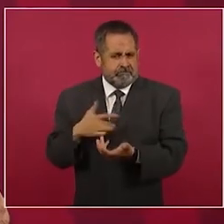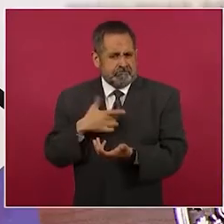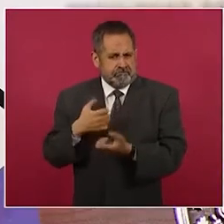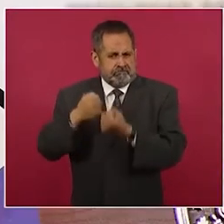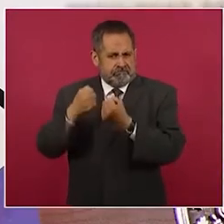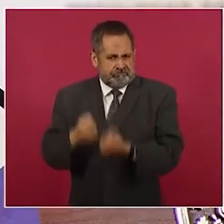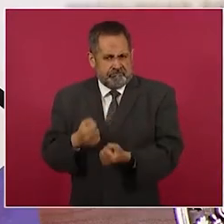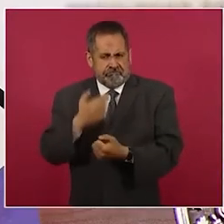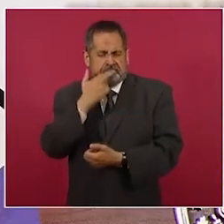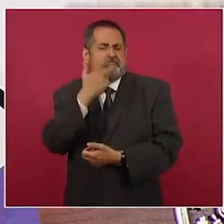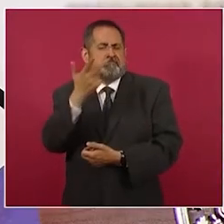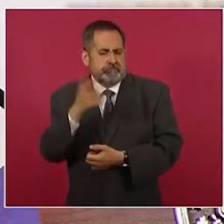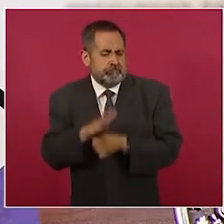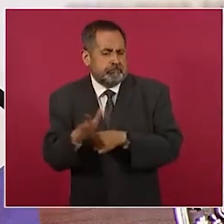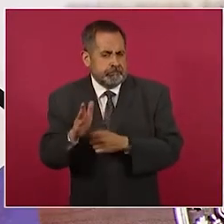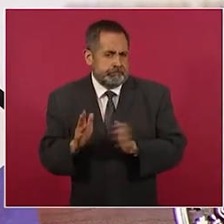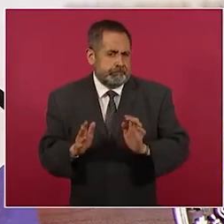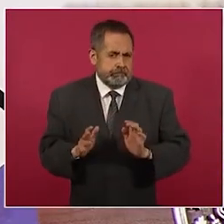seguros